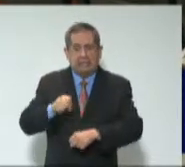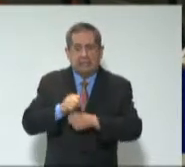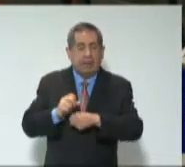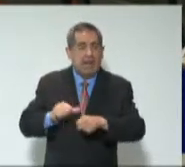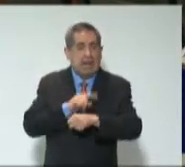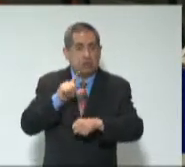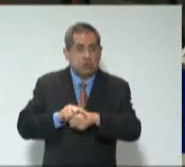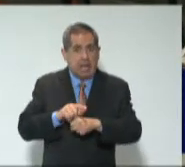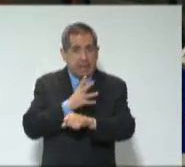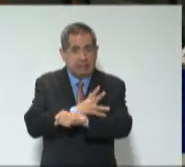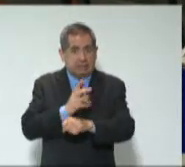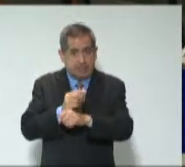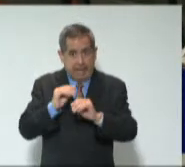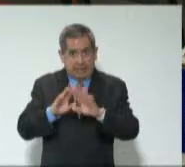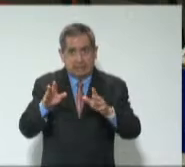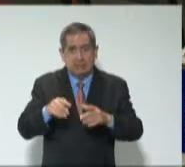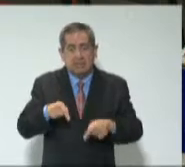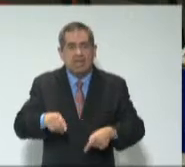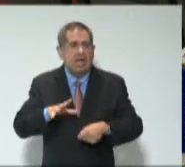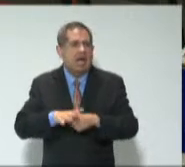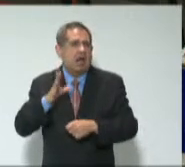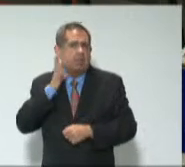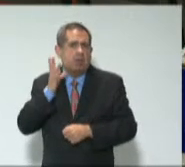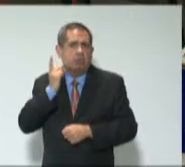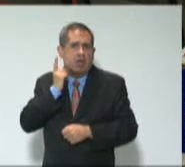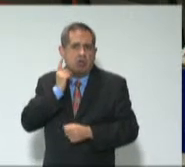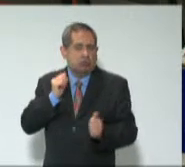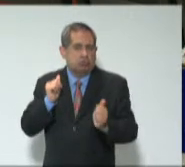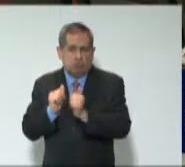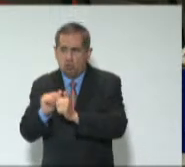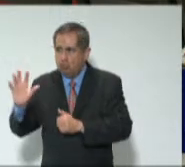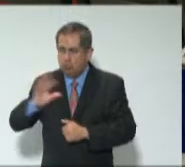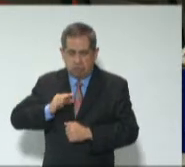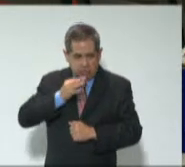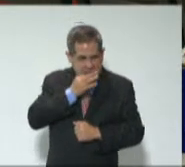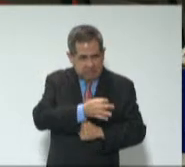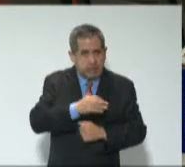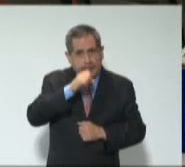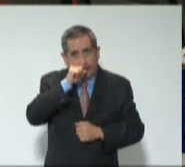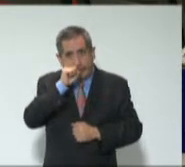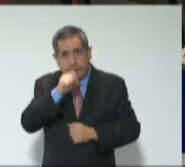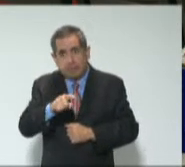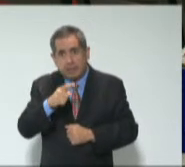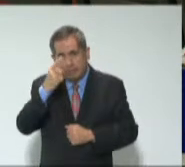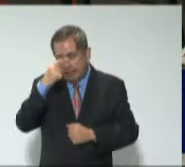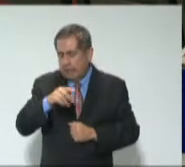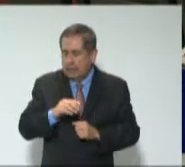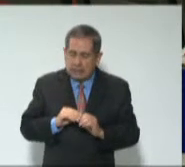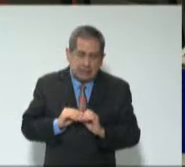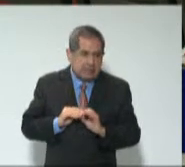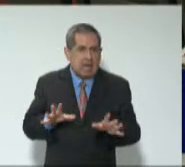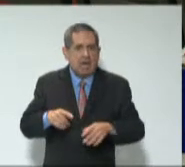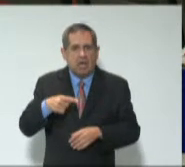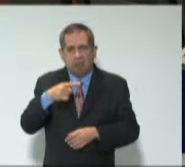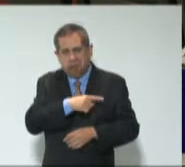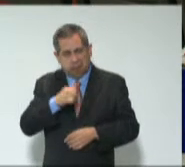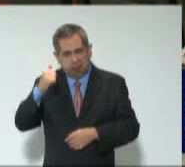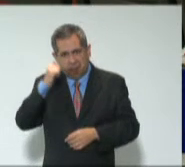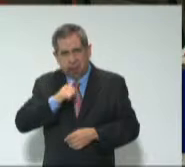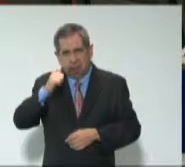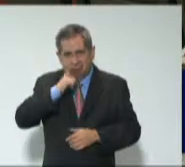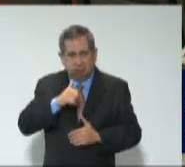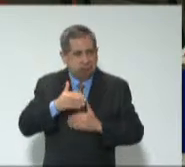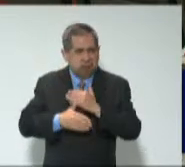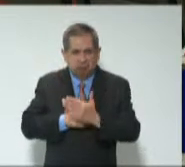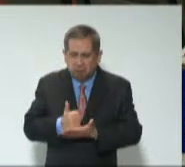la transparencia de la cámara de diputados por mi sino la invariable y permanente